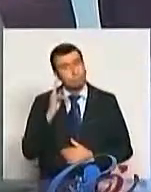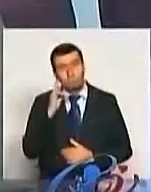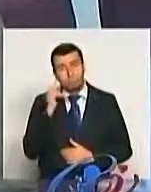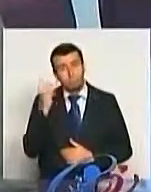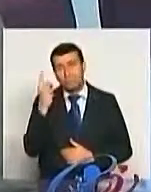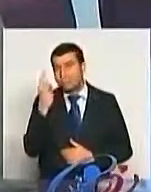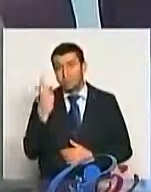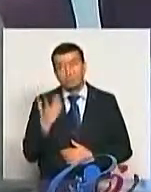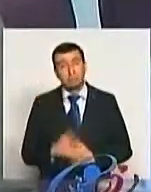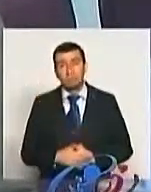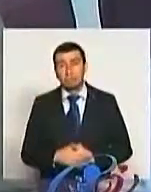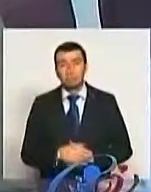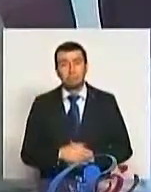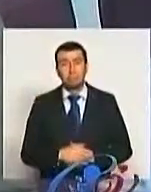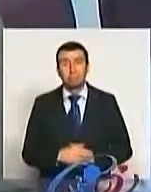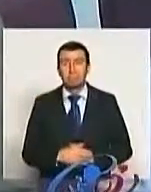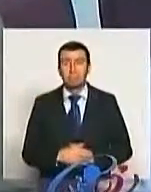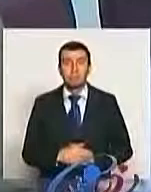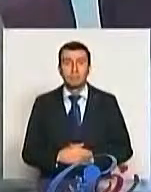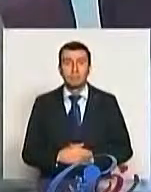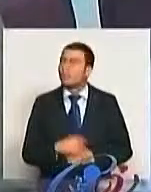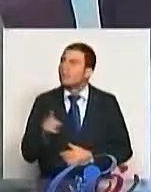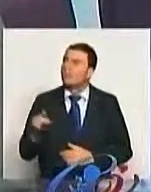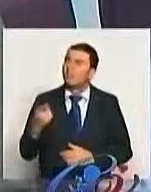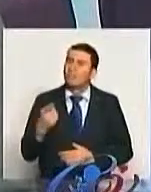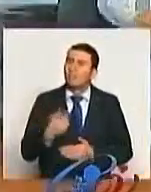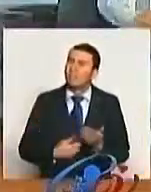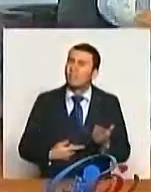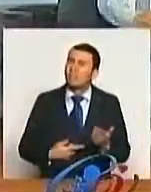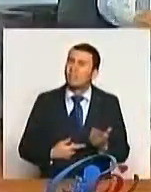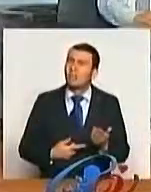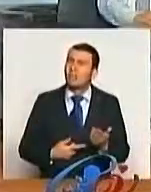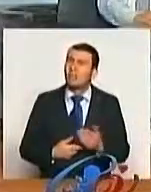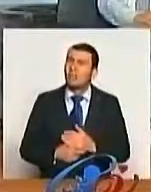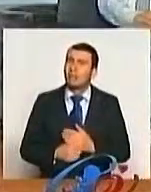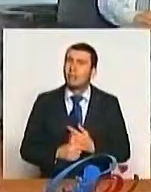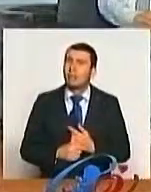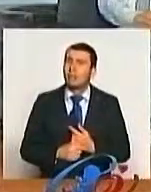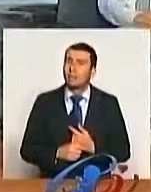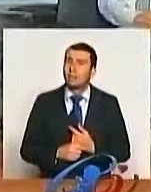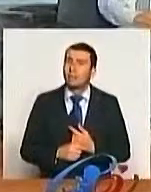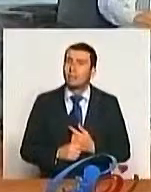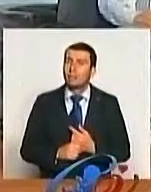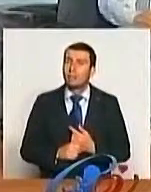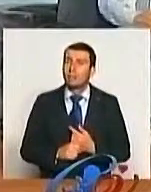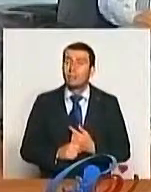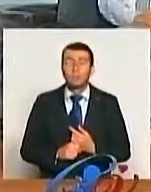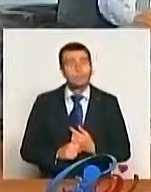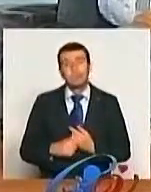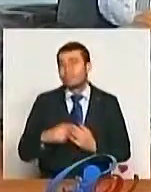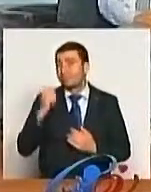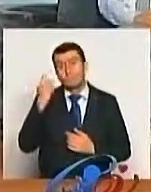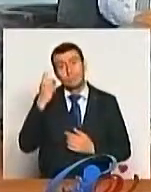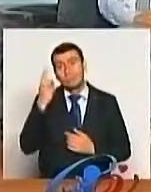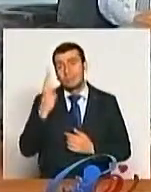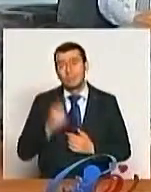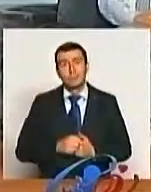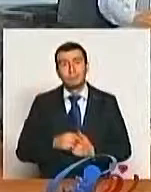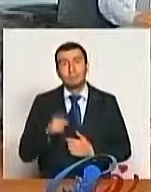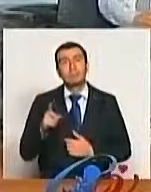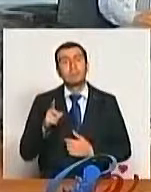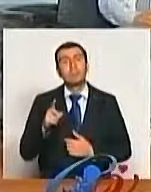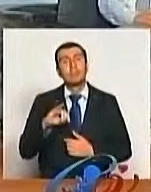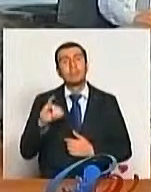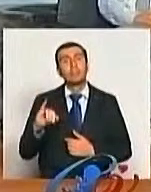¿Una qué? No lo entendí. ¿Una qué, perdón? Una fibrosis mamaria. No le entiendo, Julián,